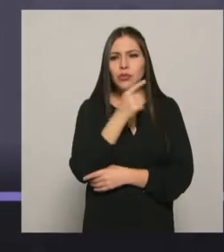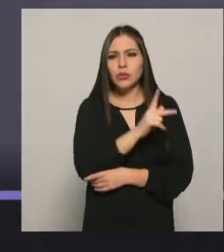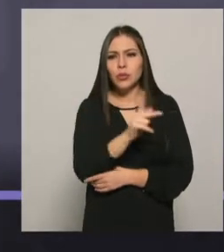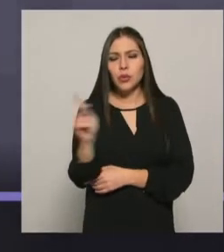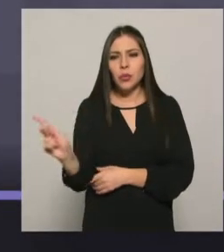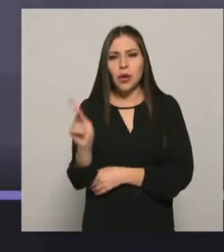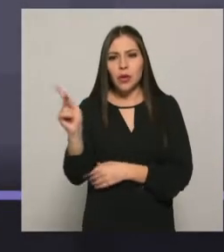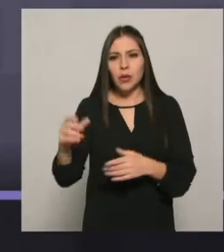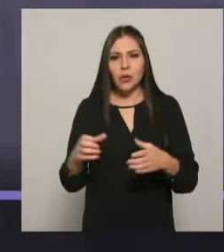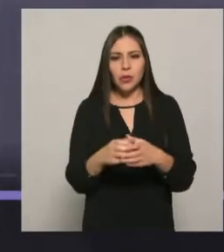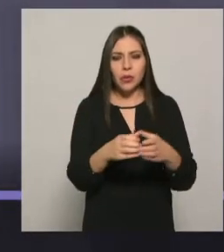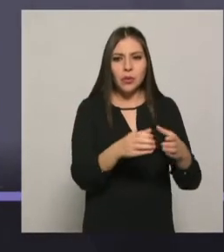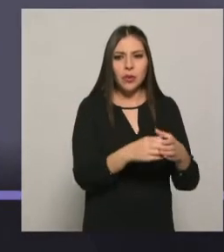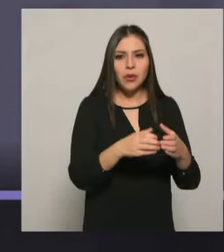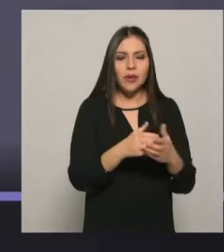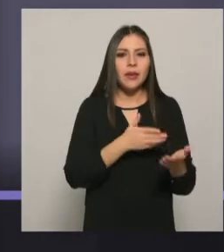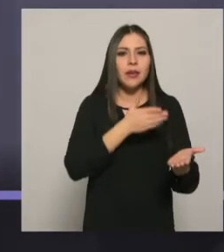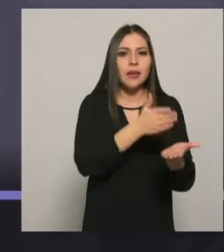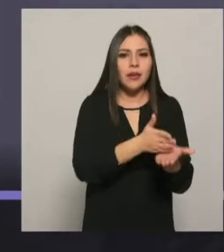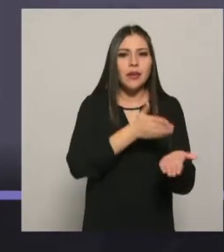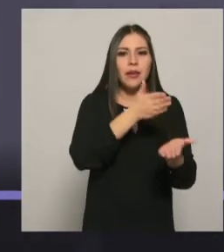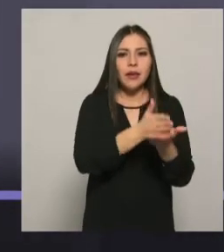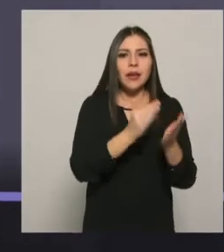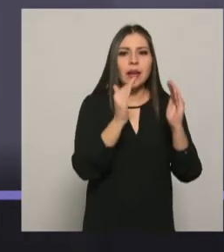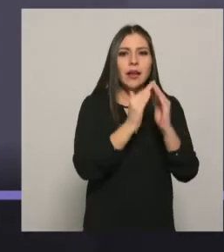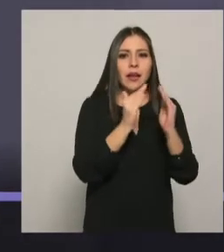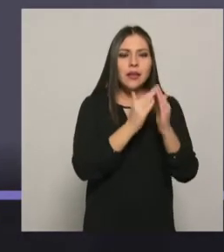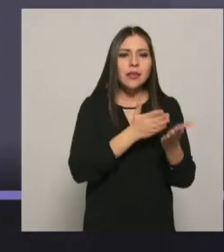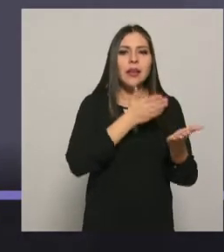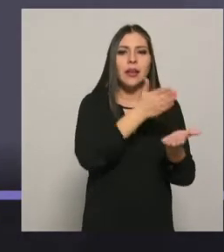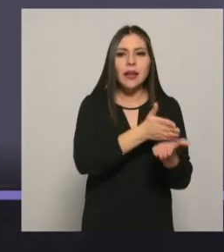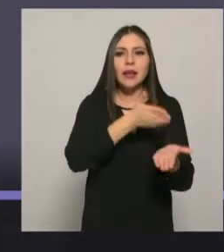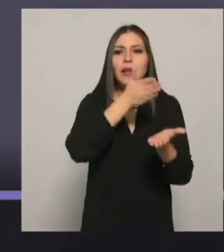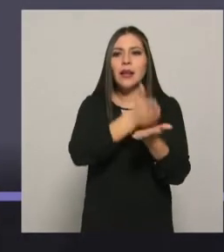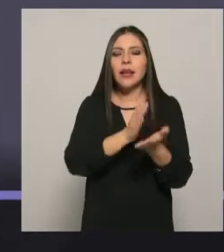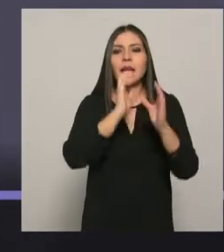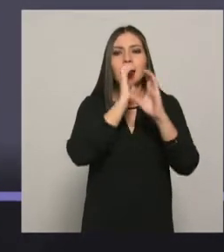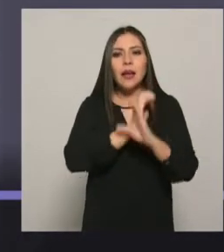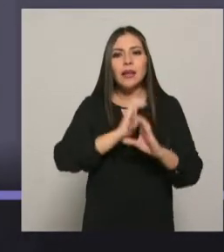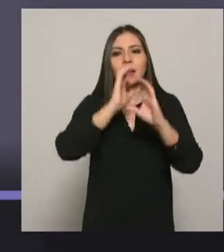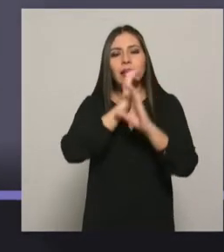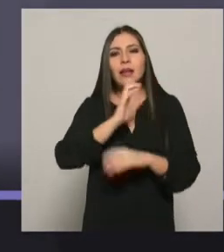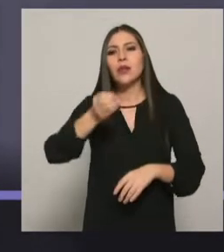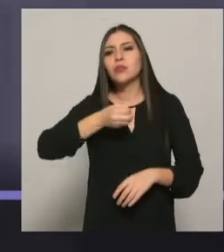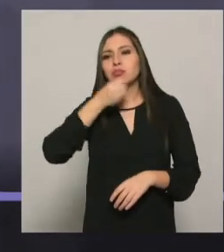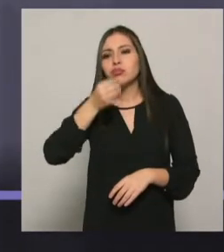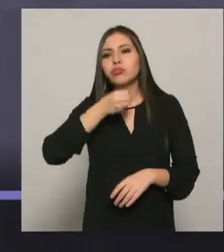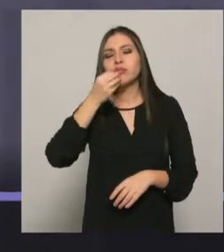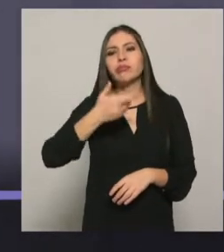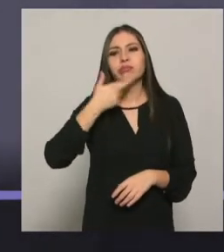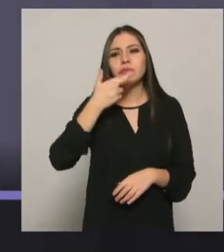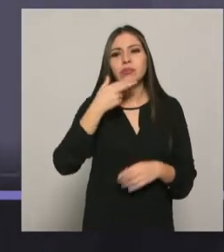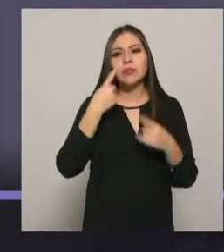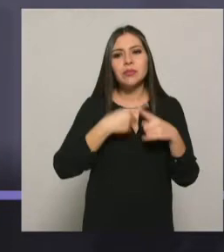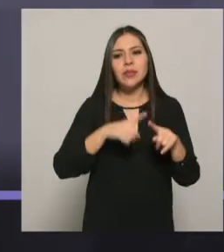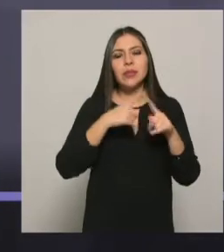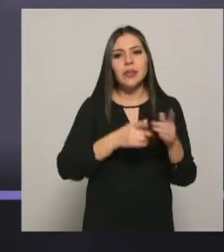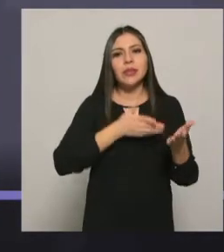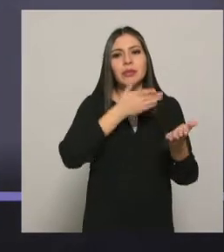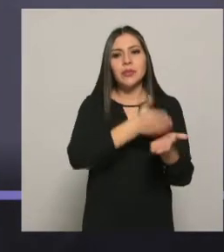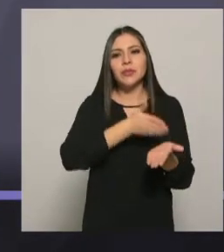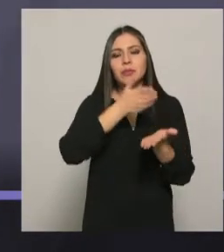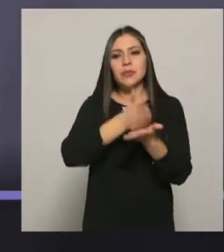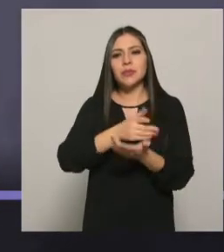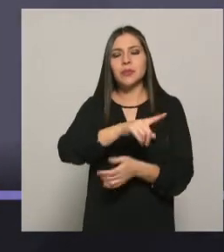pueblo salen y van de casa en casa haciendo cánticos, oraciones, rezos, y bueno,